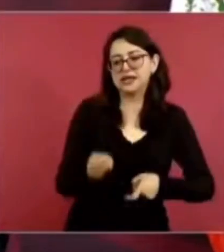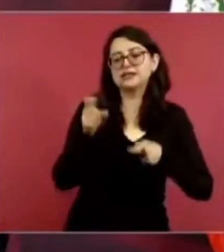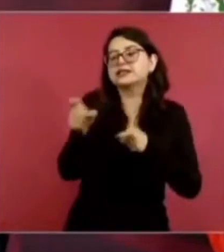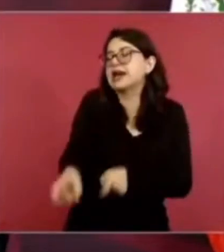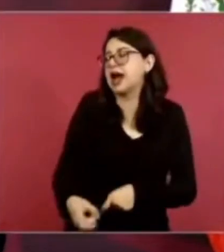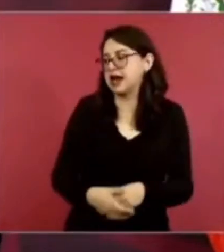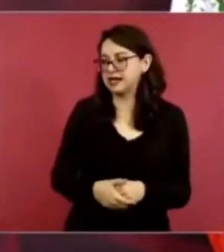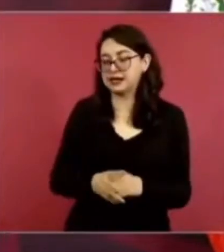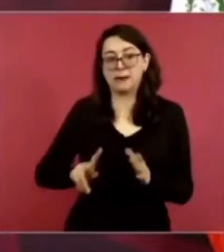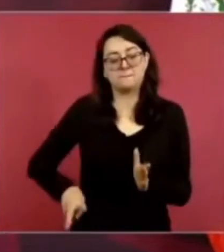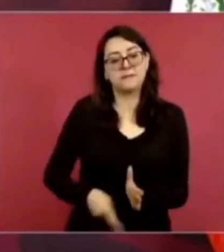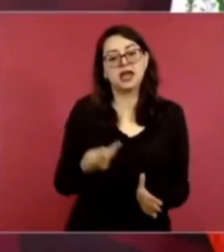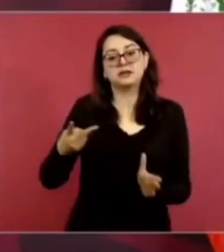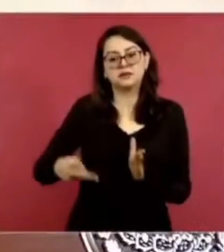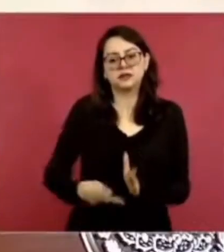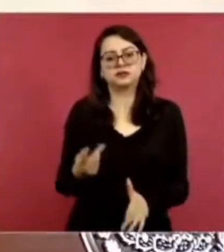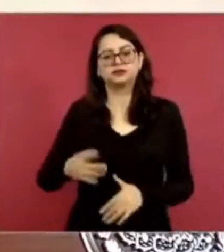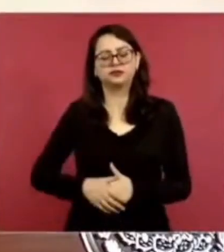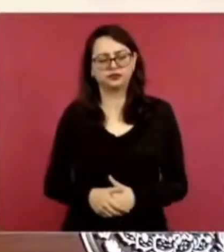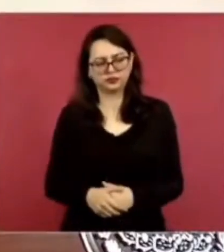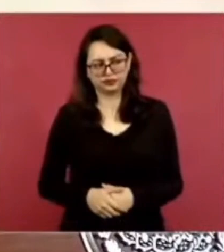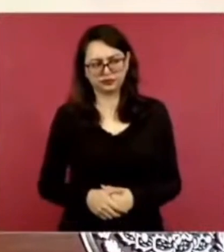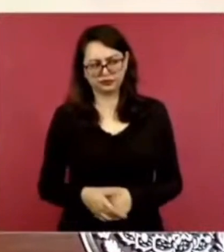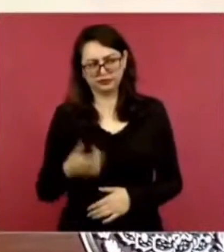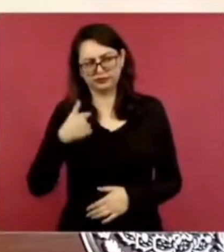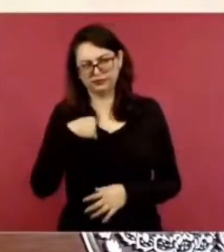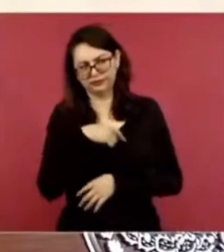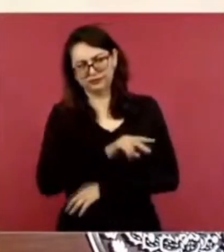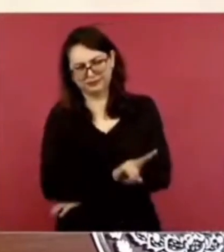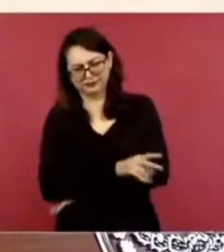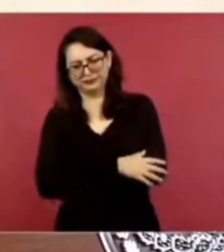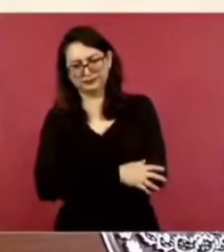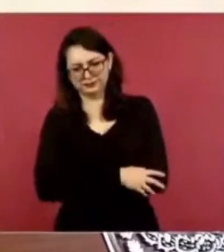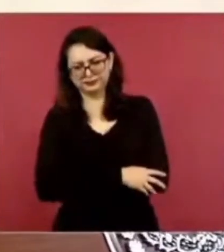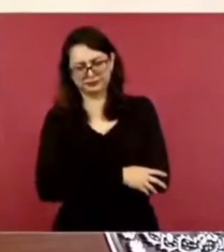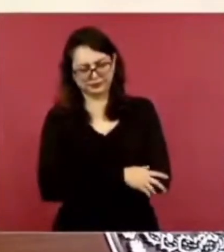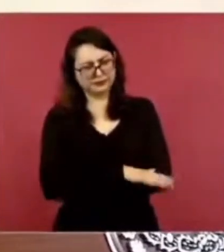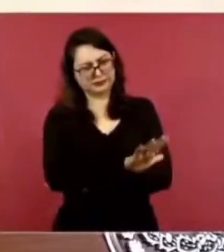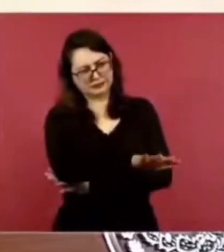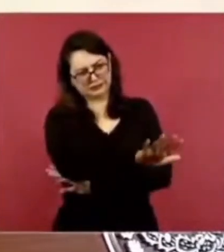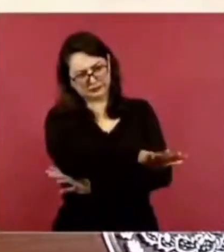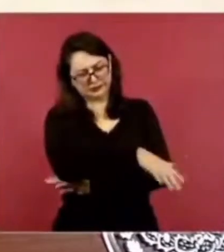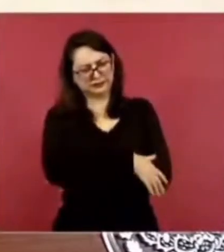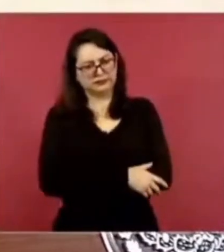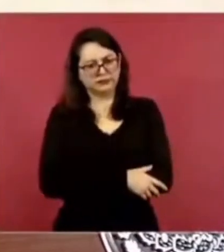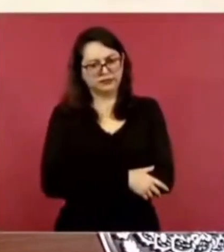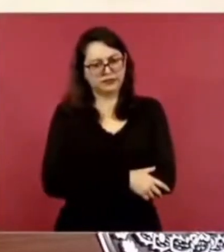yo pues una vez dije, a ver, si uno tiene una mascota